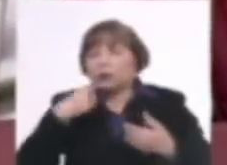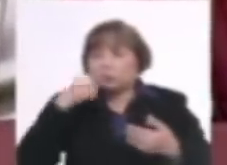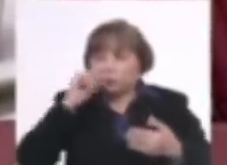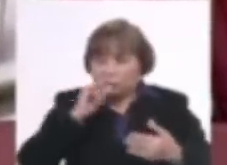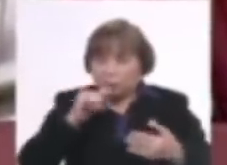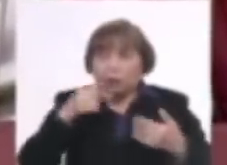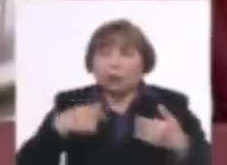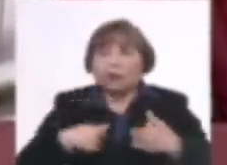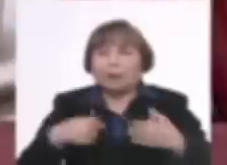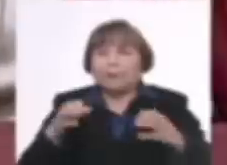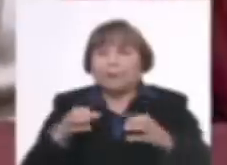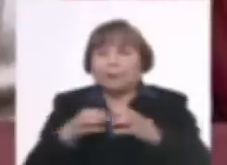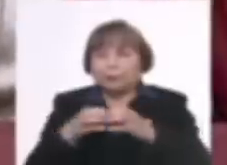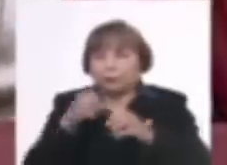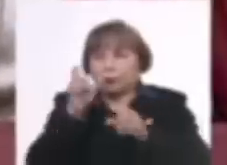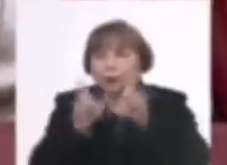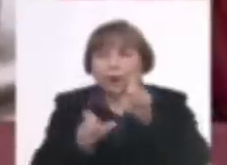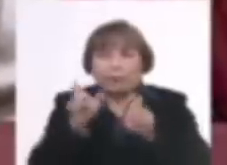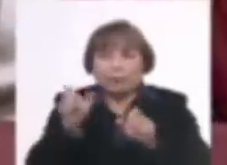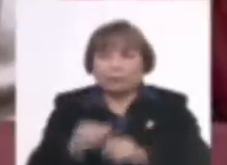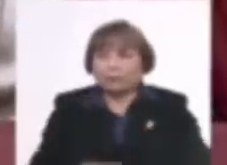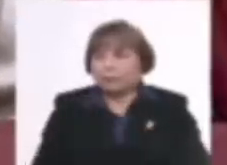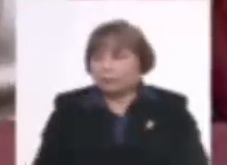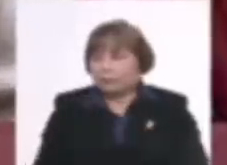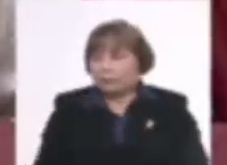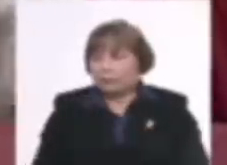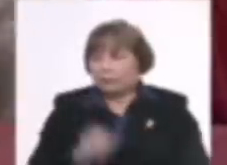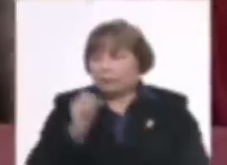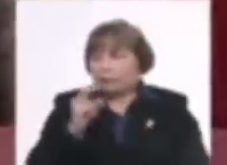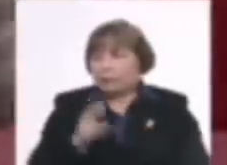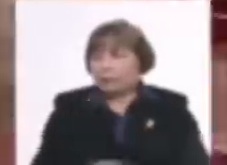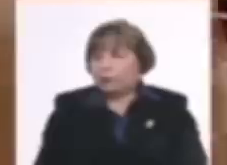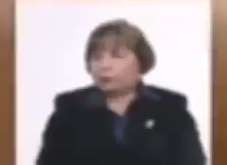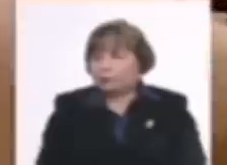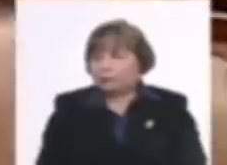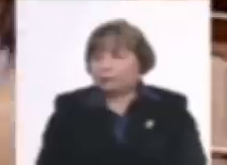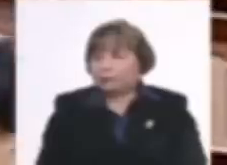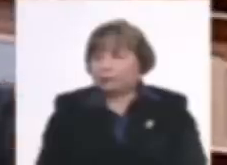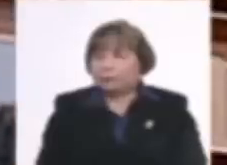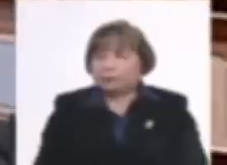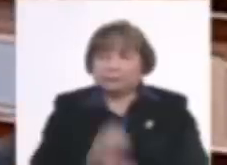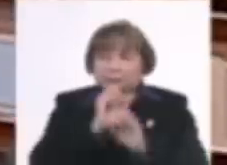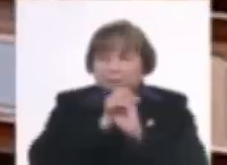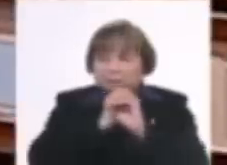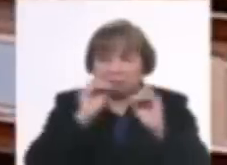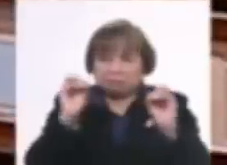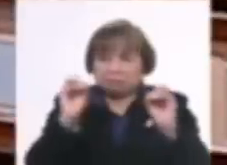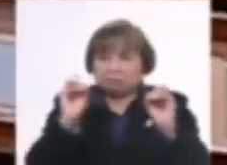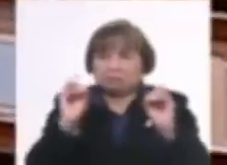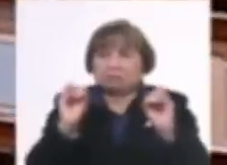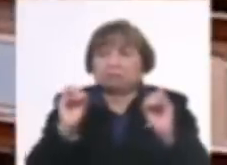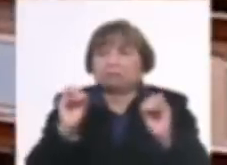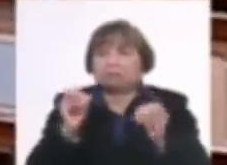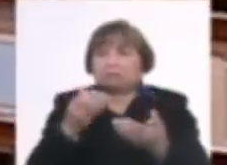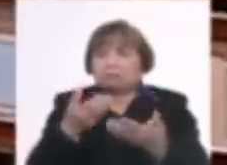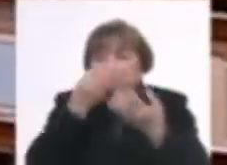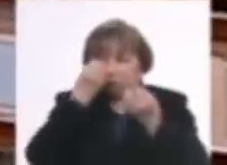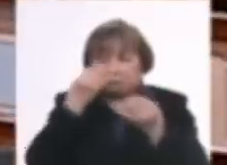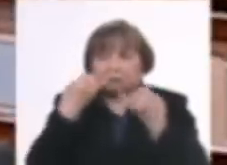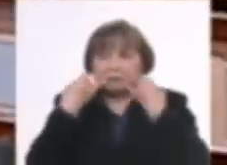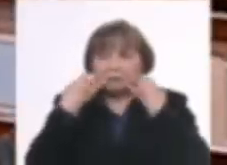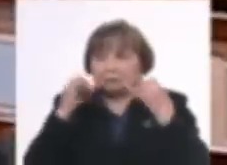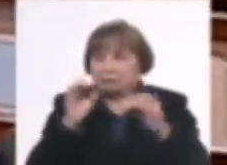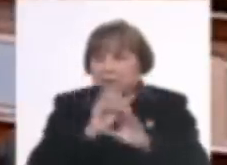estoy reunida con la población. Ok, okay. Entonces, ok, no existe, no hay informe, la señorita